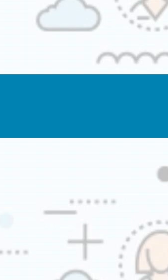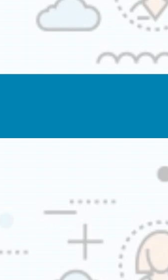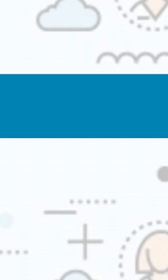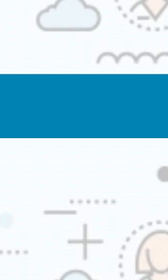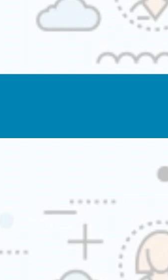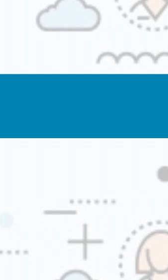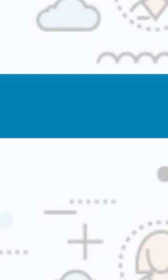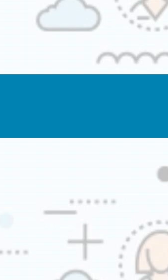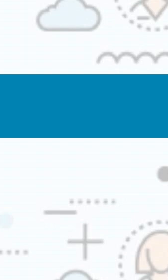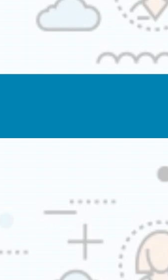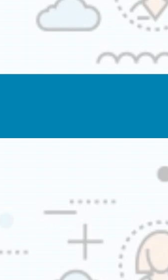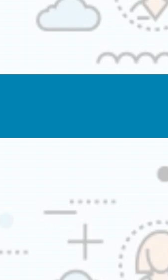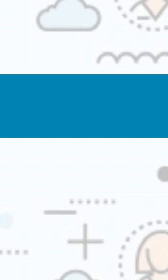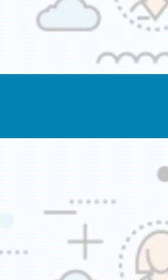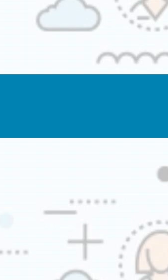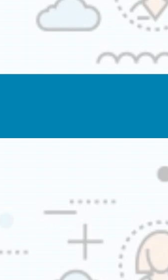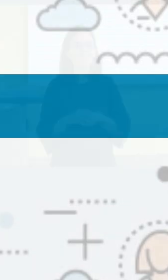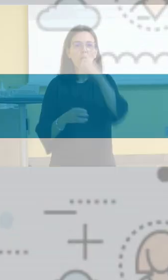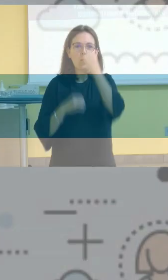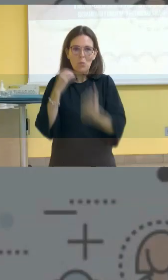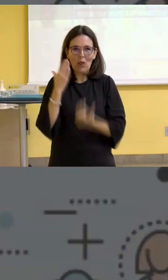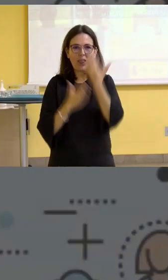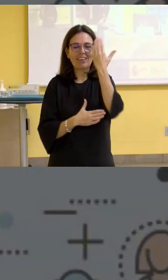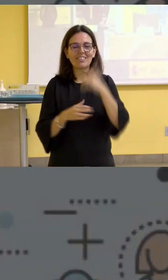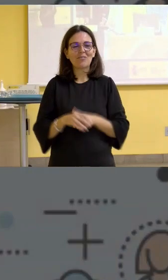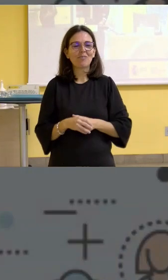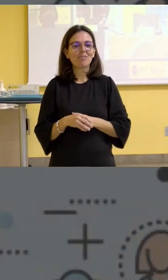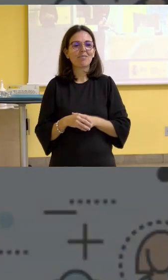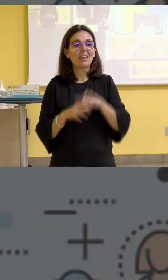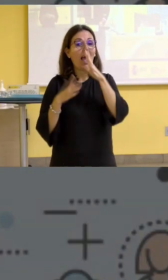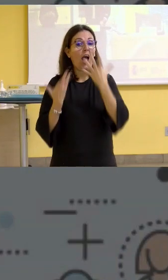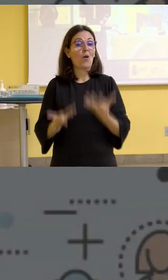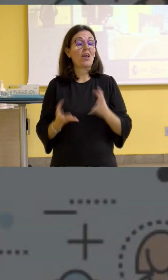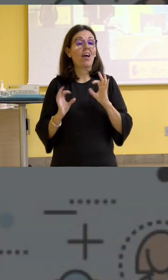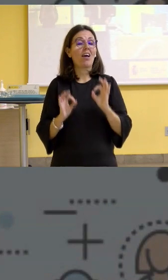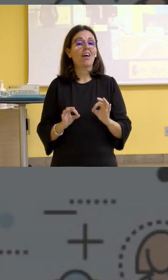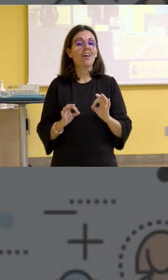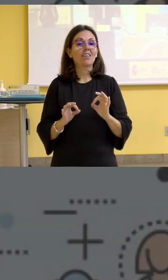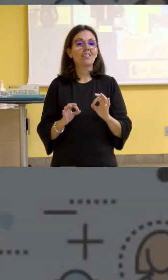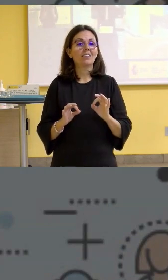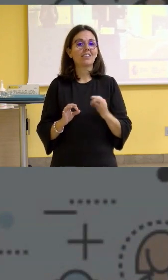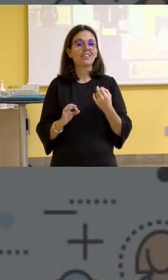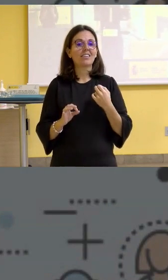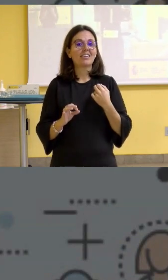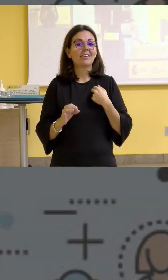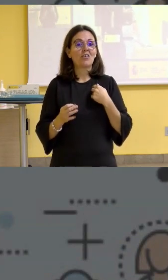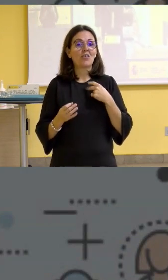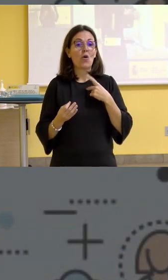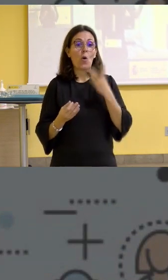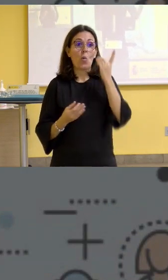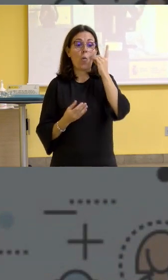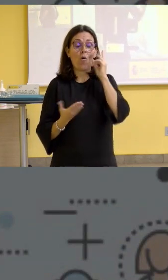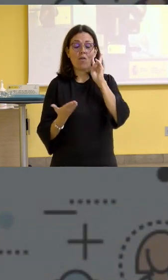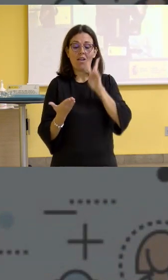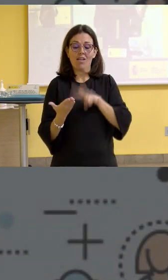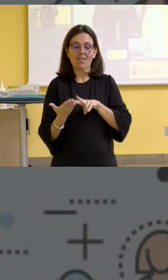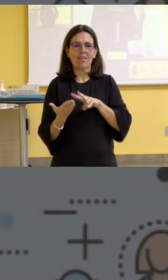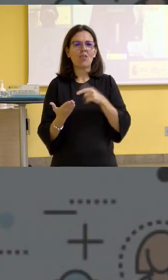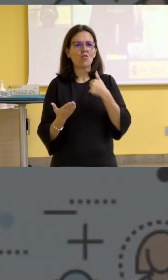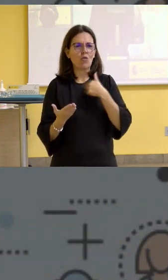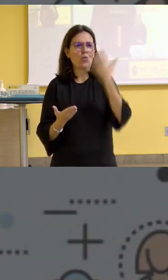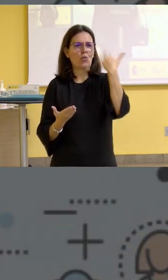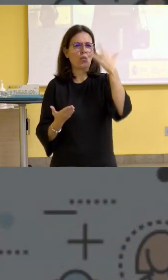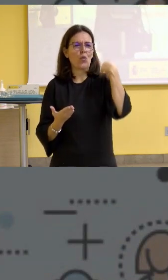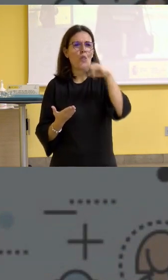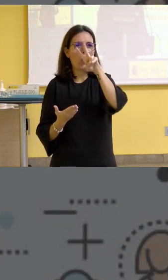¿Qué tal? Bueno, buenos días. Ahora estaba mirando en el teléfono cuando estaba hablando. Estuve en 2013